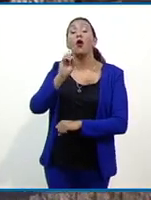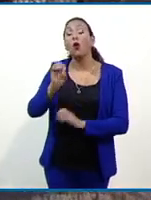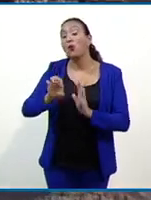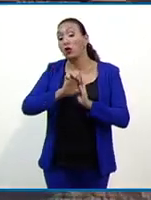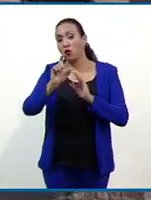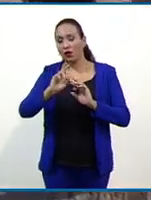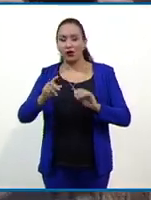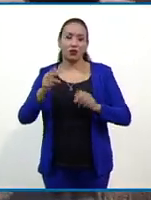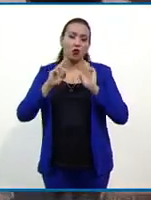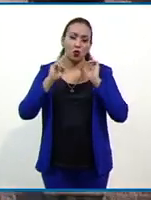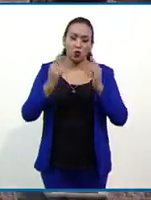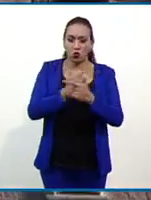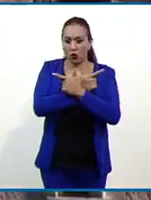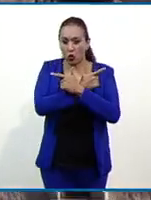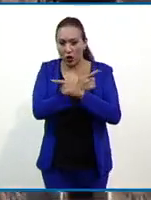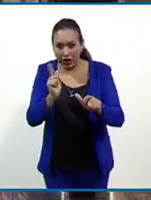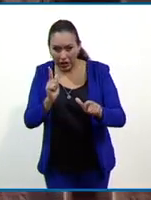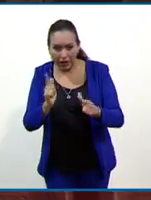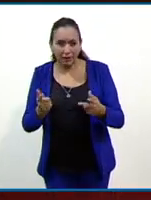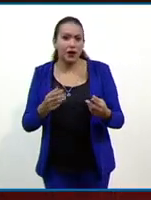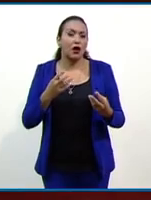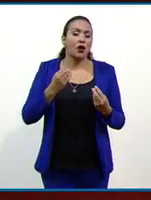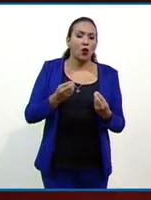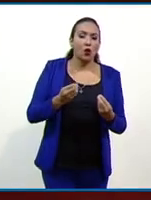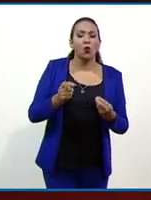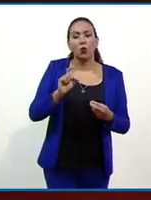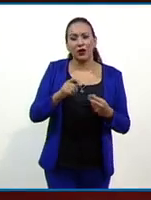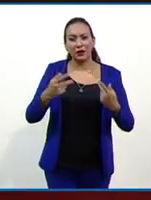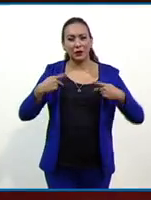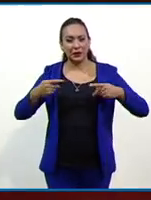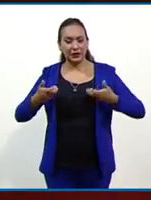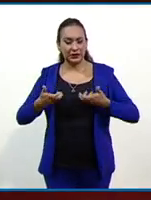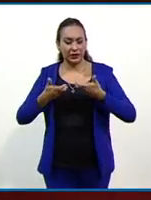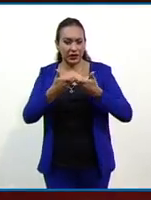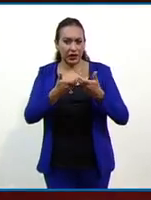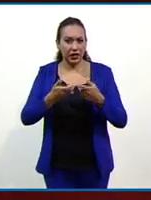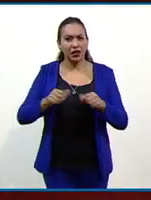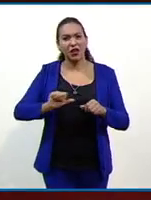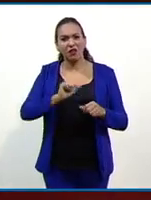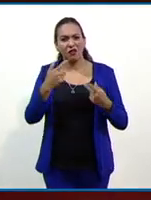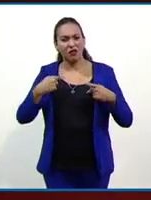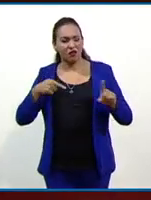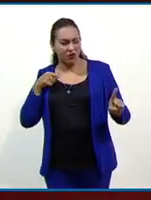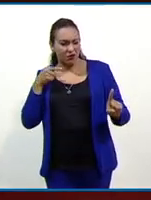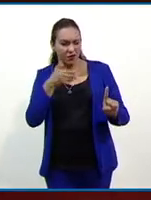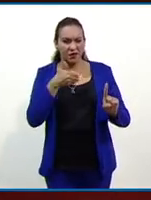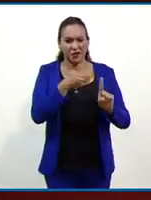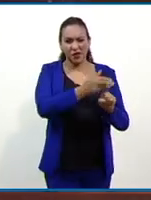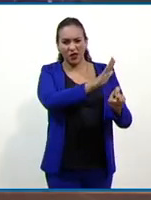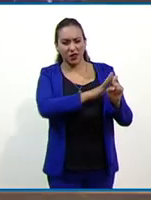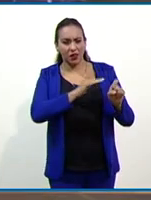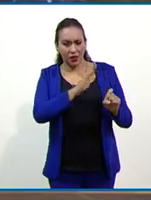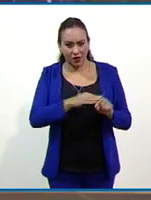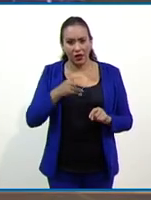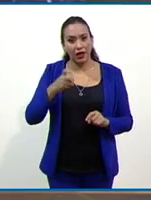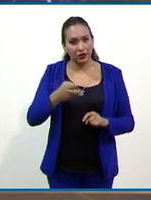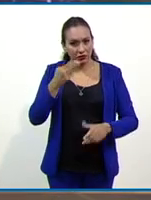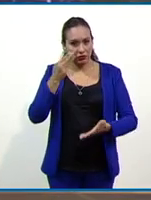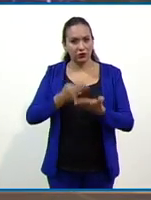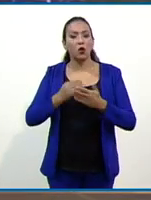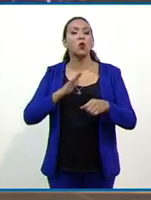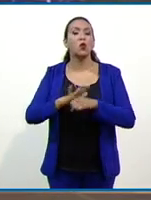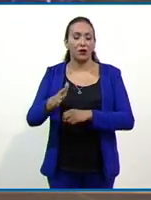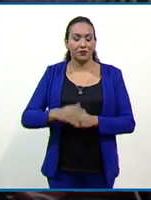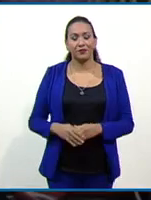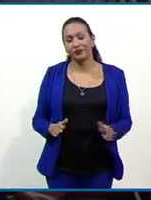y formar parte de grupos que causen molestias a las personas en lugares públicos, entre otras. En otro asunto, el